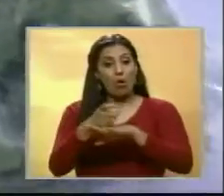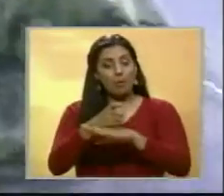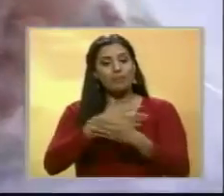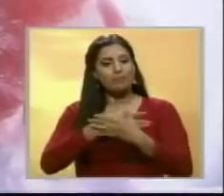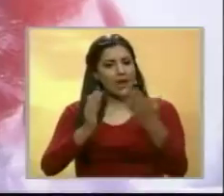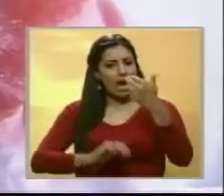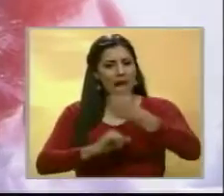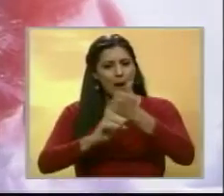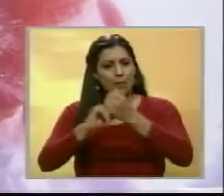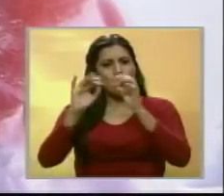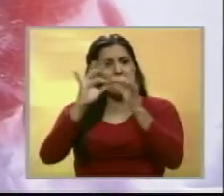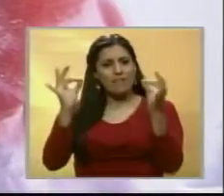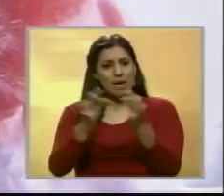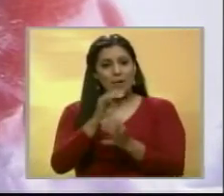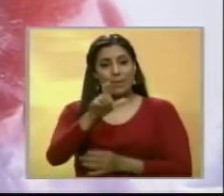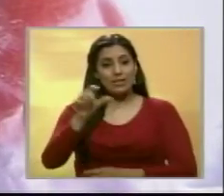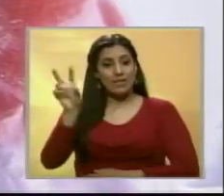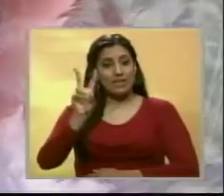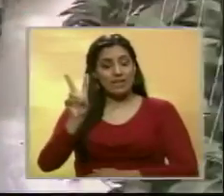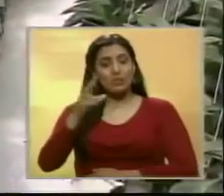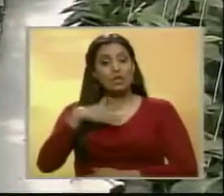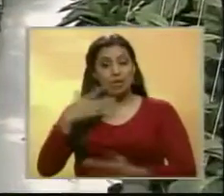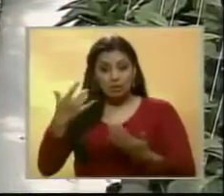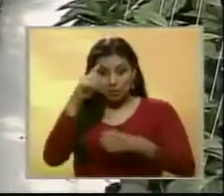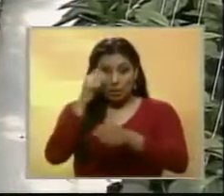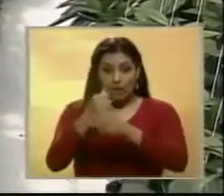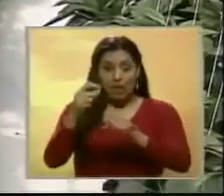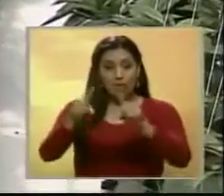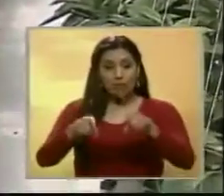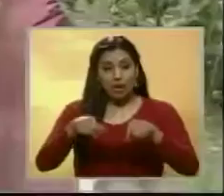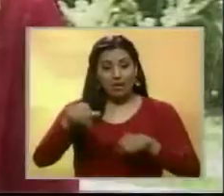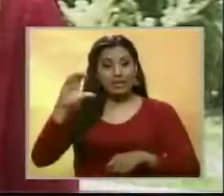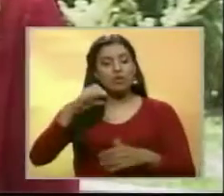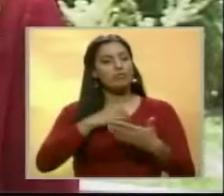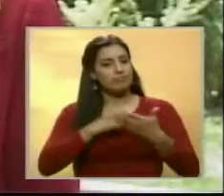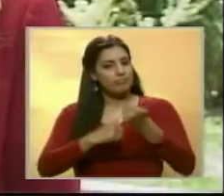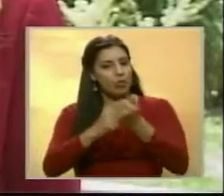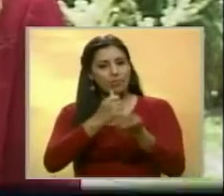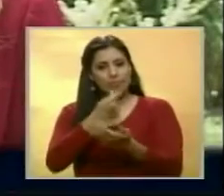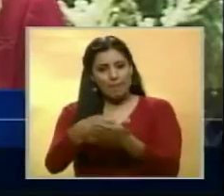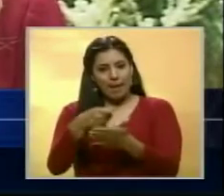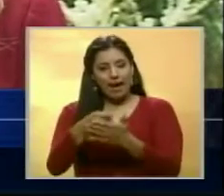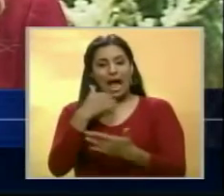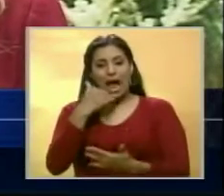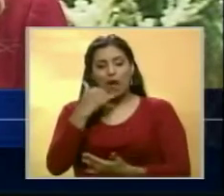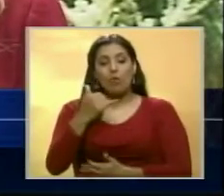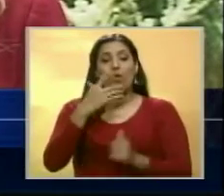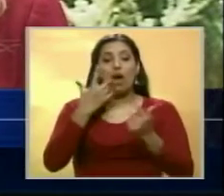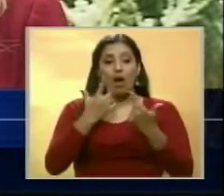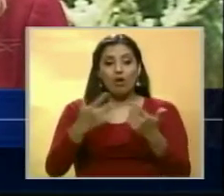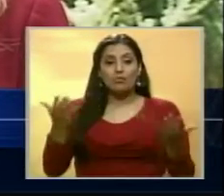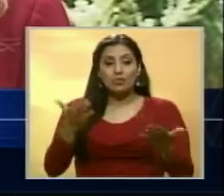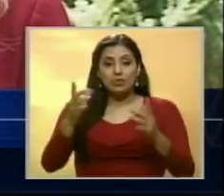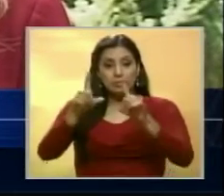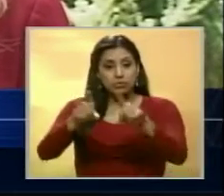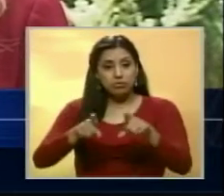brindará apoyo a las familias venezolanas que deseen producir vegetales en la ciudad. Como parte de las acciones destinadas a promover la agricultura urbana, la